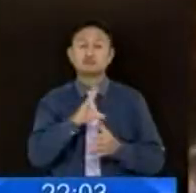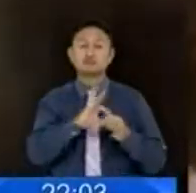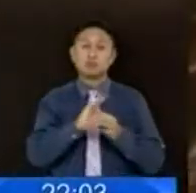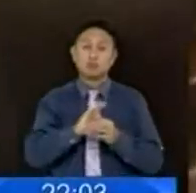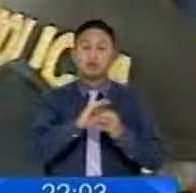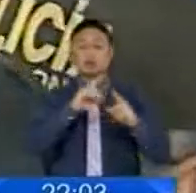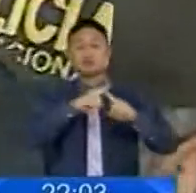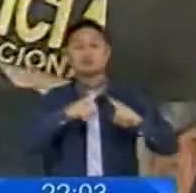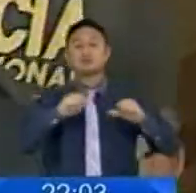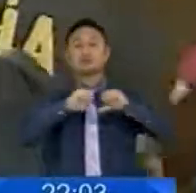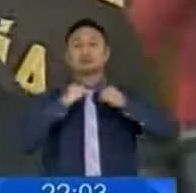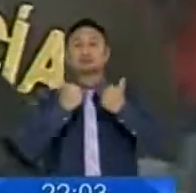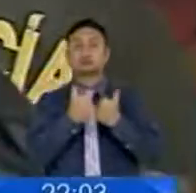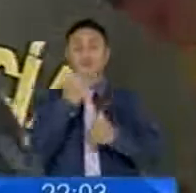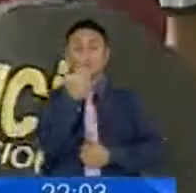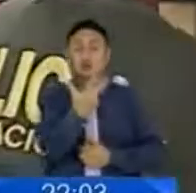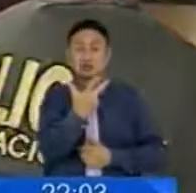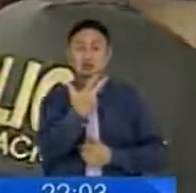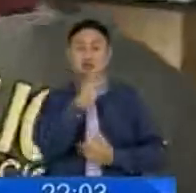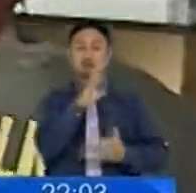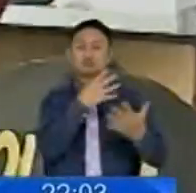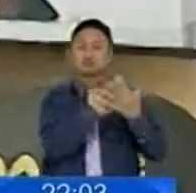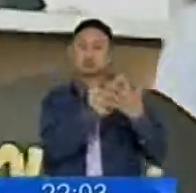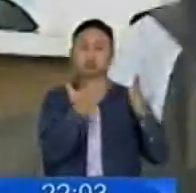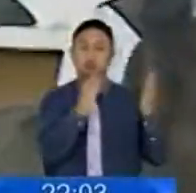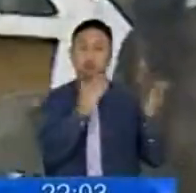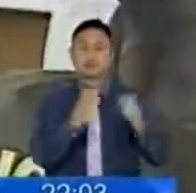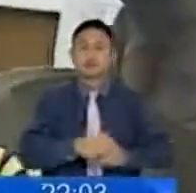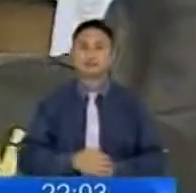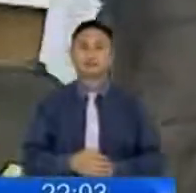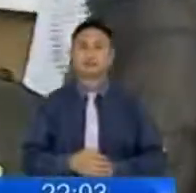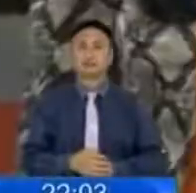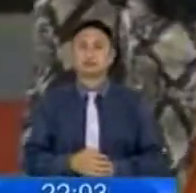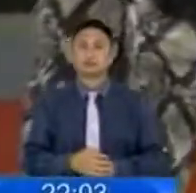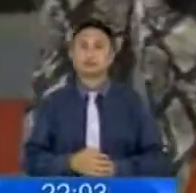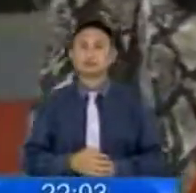ahora el ex legislador Virgilio Hernández. Informó Javier Rosero.